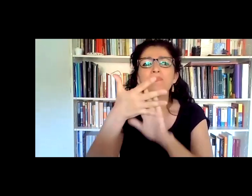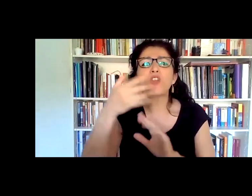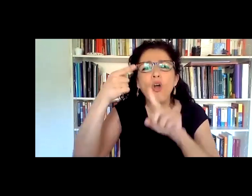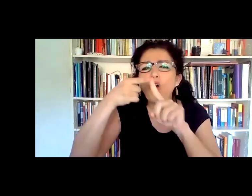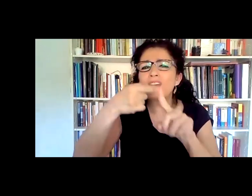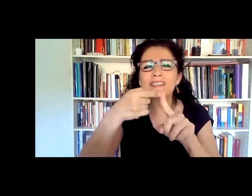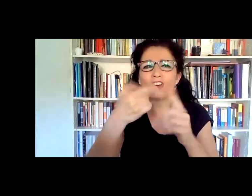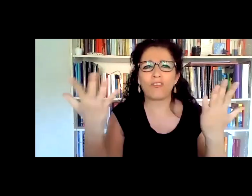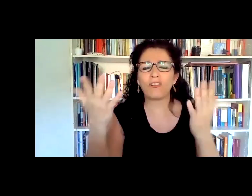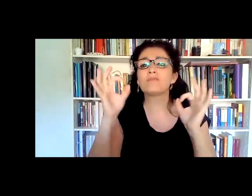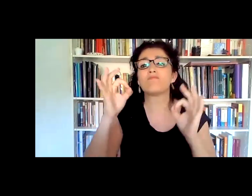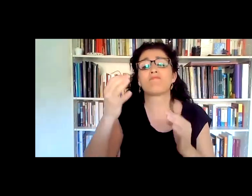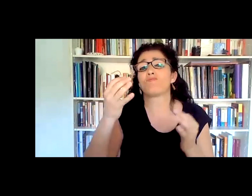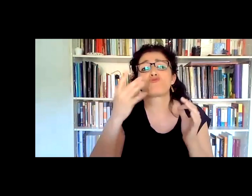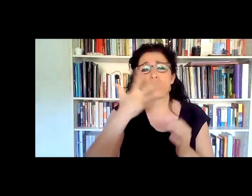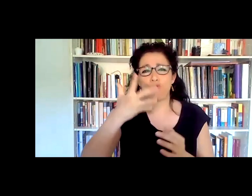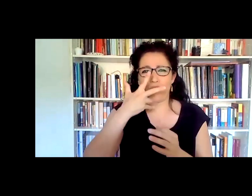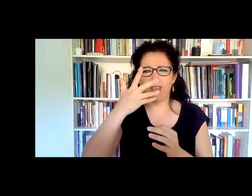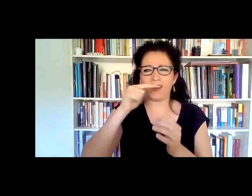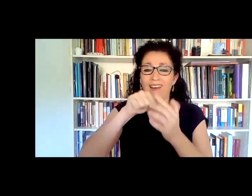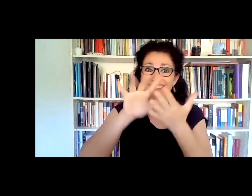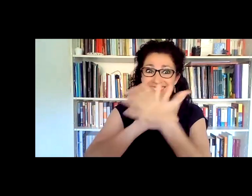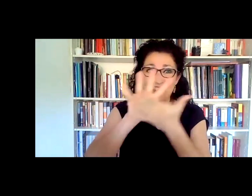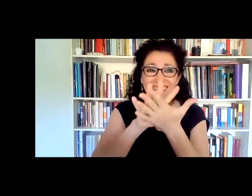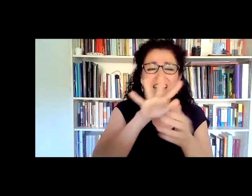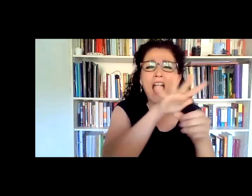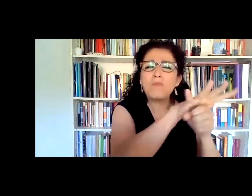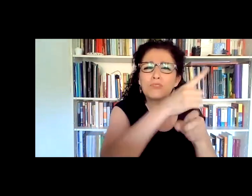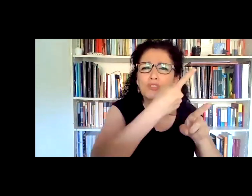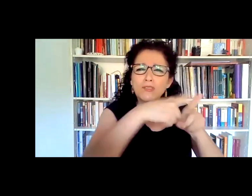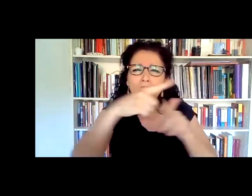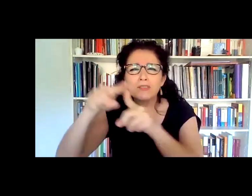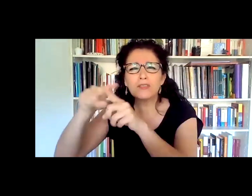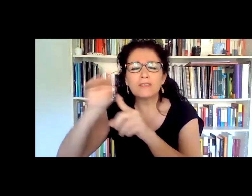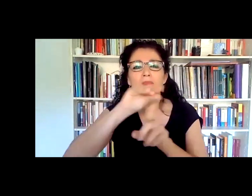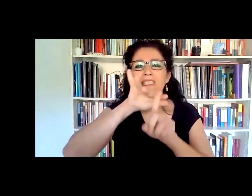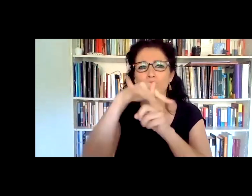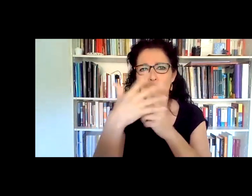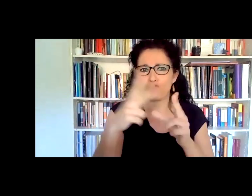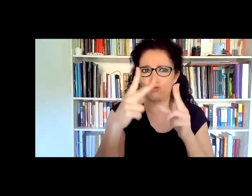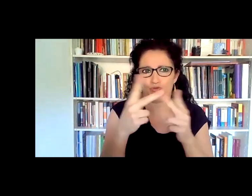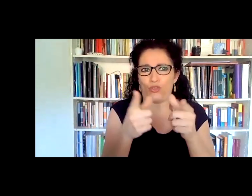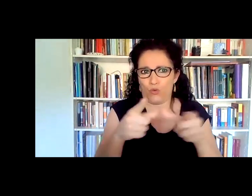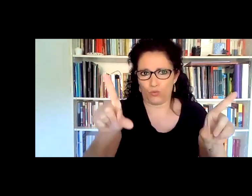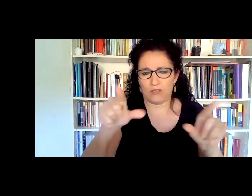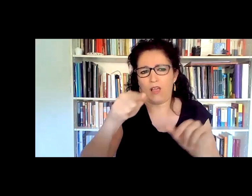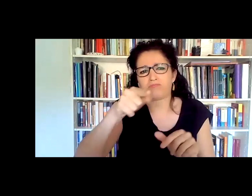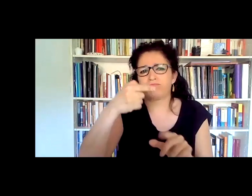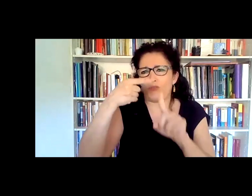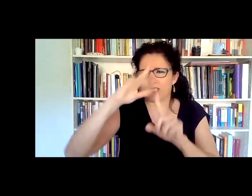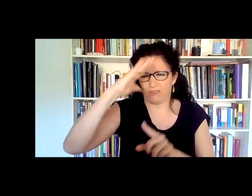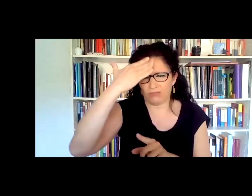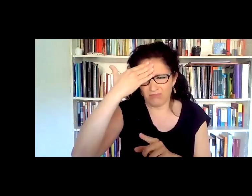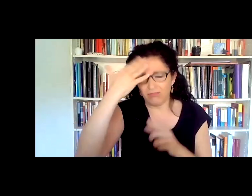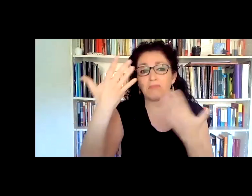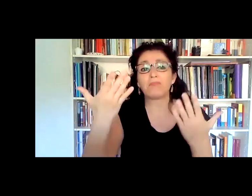En este segundo informe, el objetivo general que nos marcamos fue conocer la situación sociolingüística de la lengua